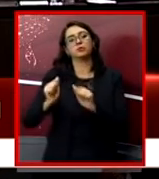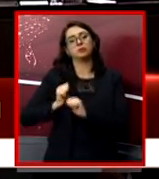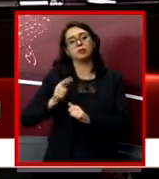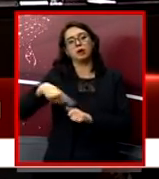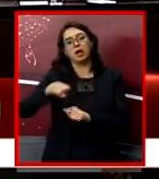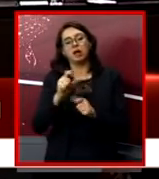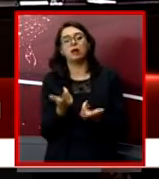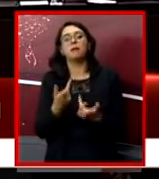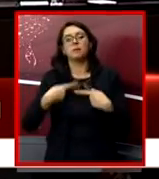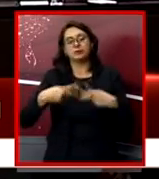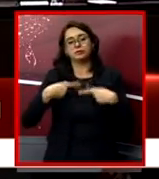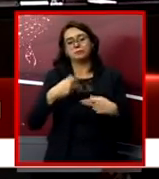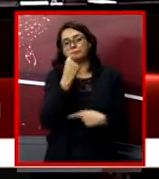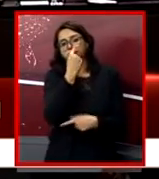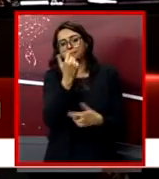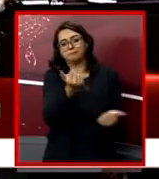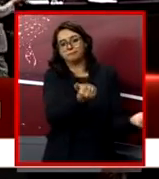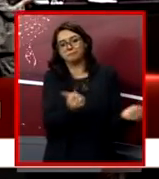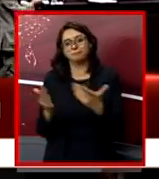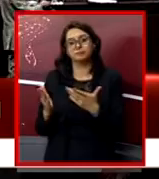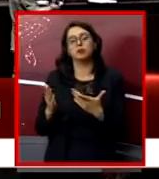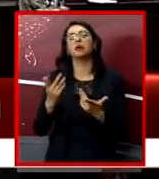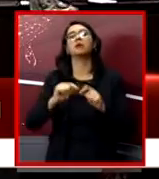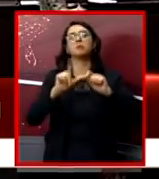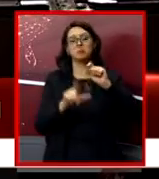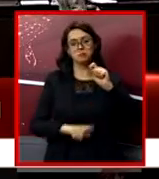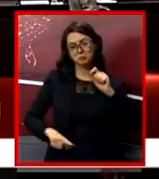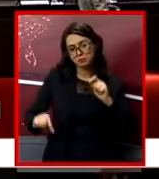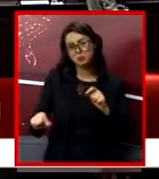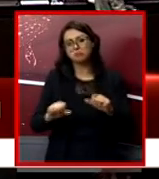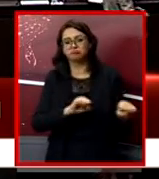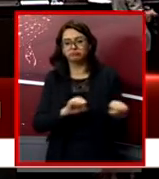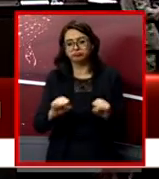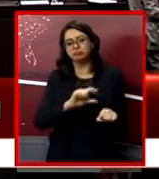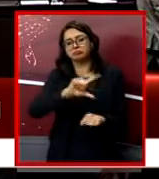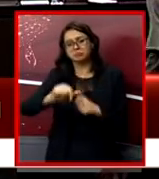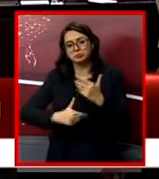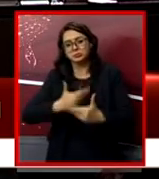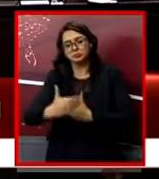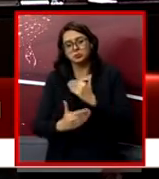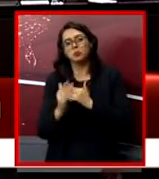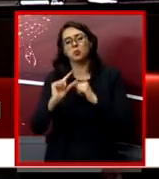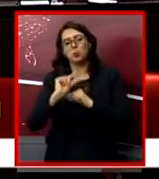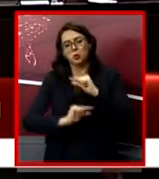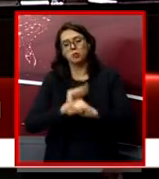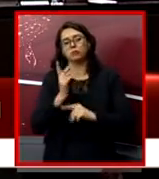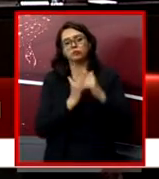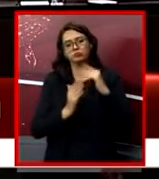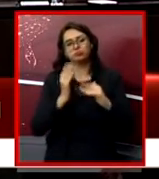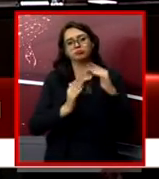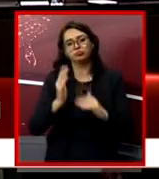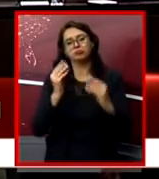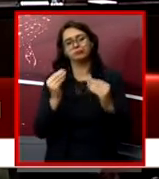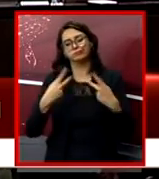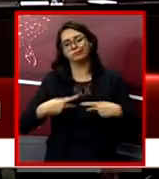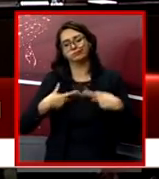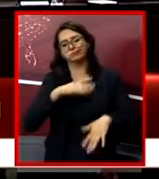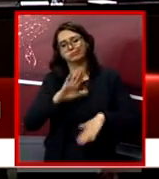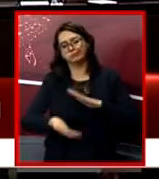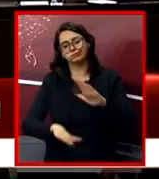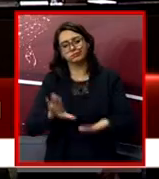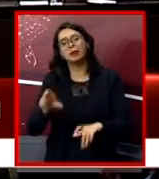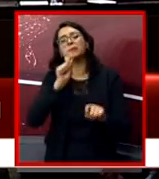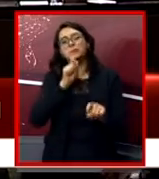durante la evacuación. Dijo que nuestro país se está levantando de los temblores que ocurrieron y que cobraron la vida de muchas personas. También destacó